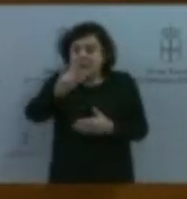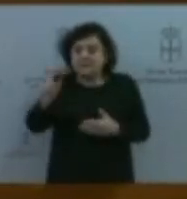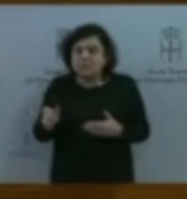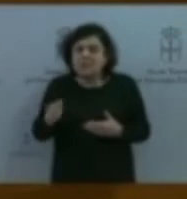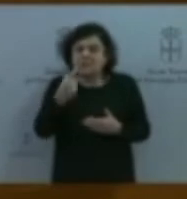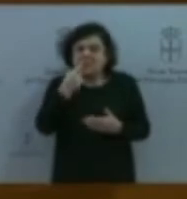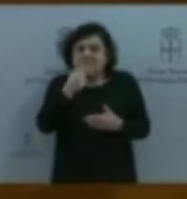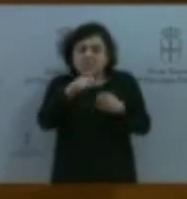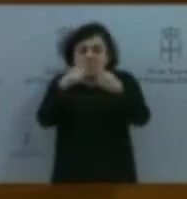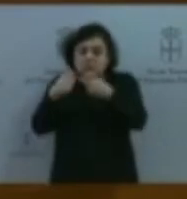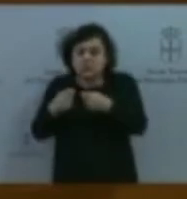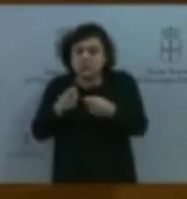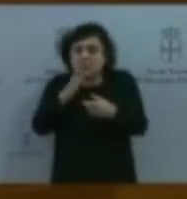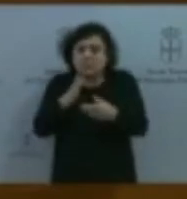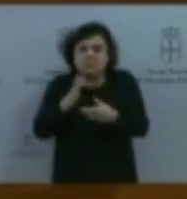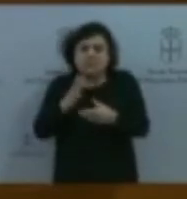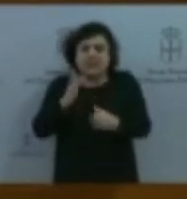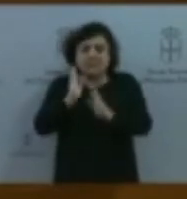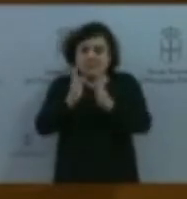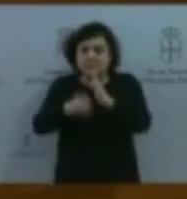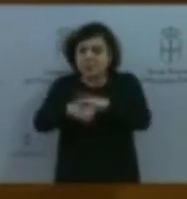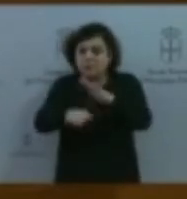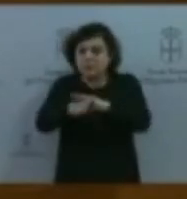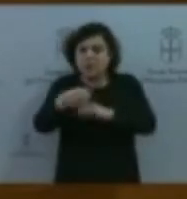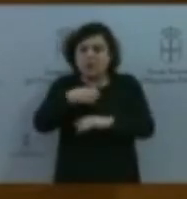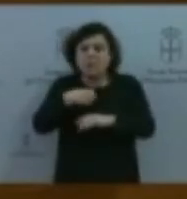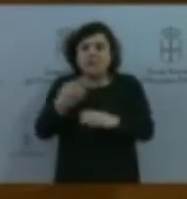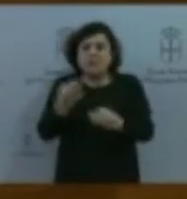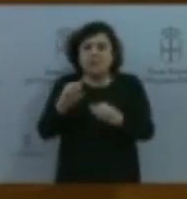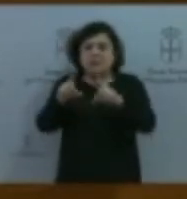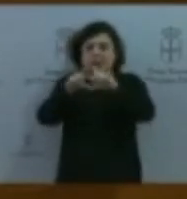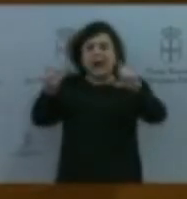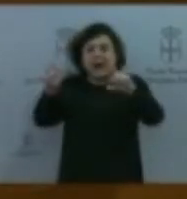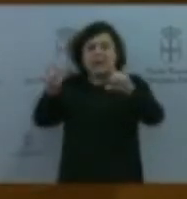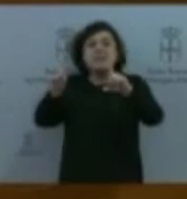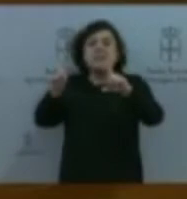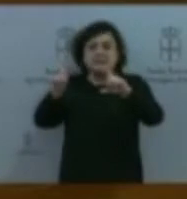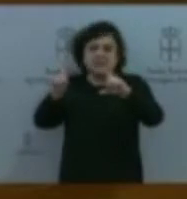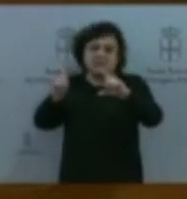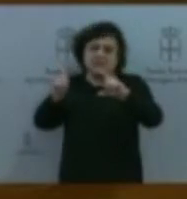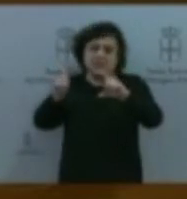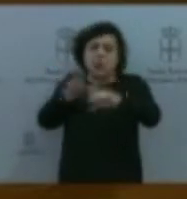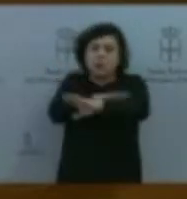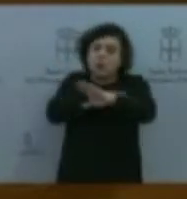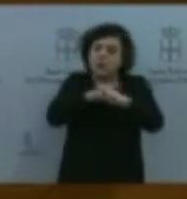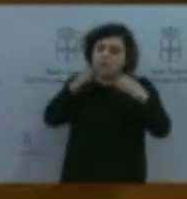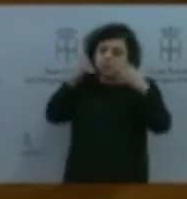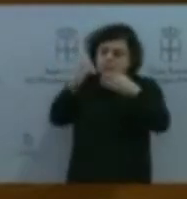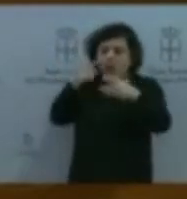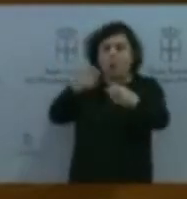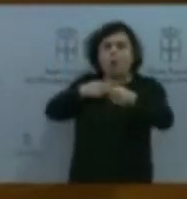tendría que estar supervisando la administración en materia de consumo. Porque es un ámbito sanitario donde ya es un problema que sea un